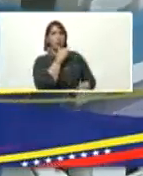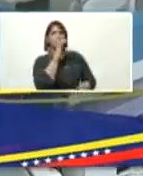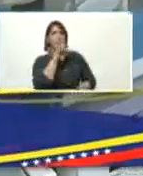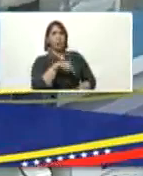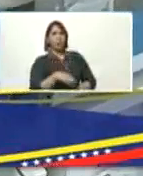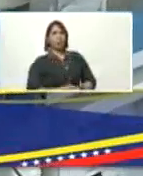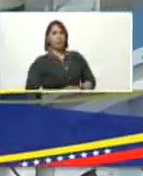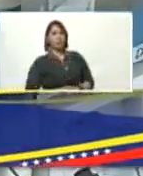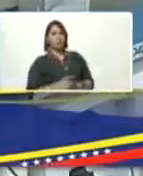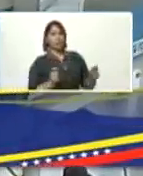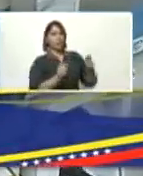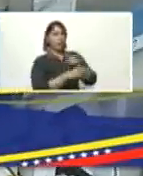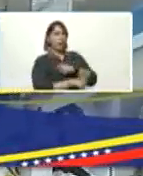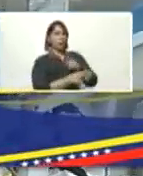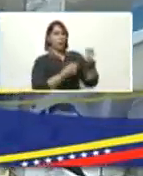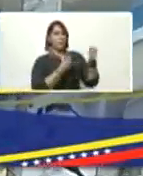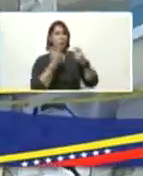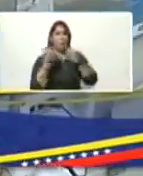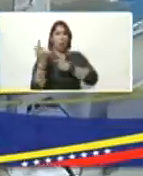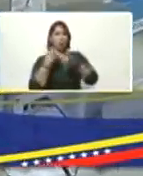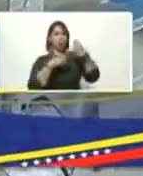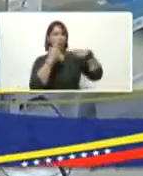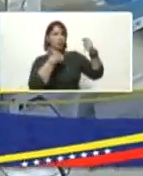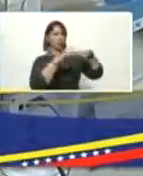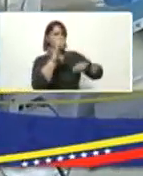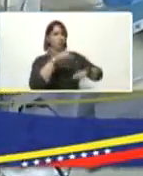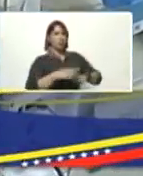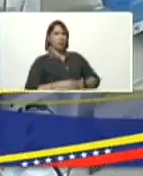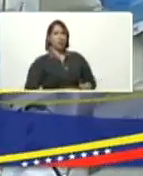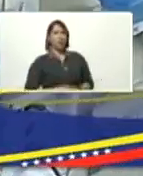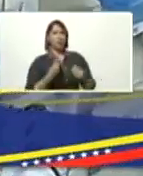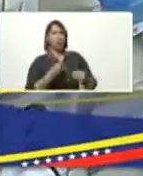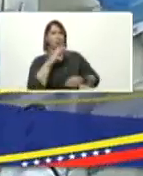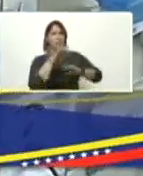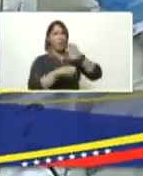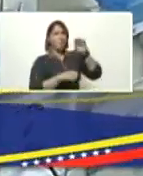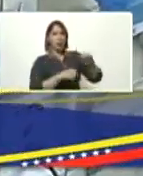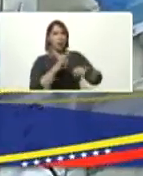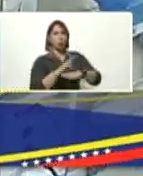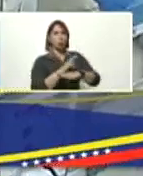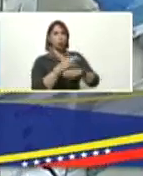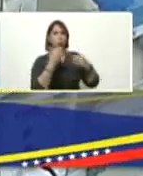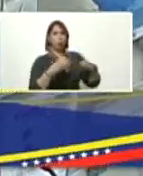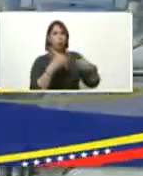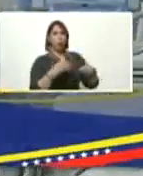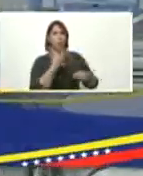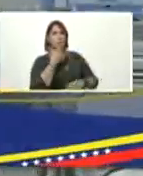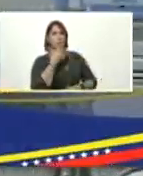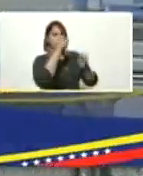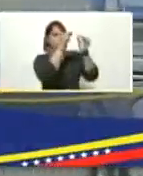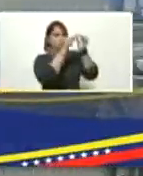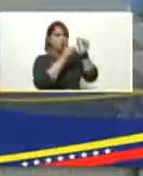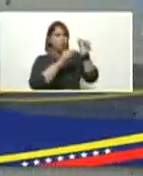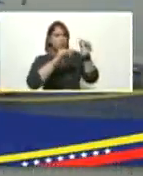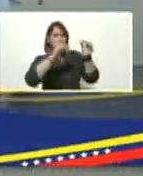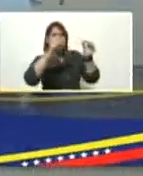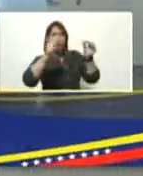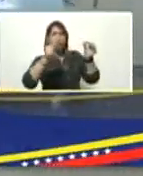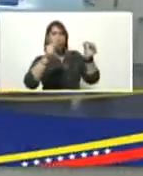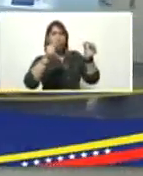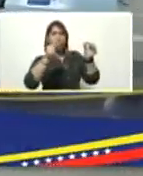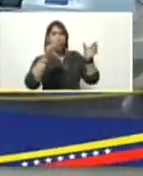la sustitución de importaciones para los consumibles de uso frecuente. Es el caso del filtro de estas